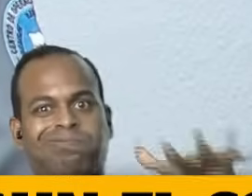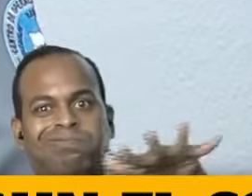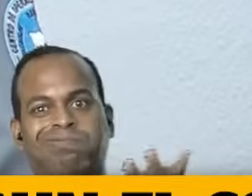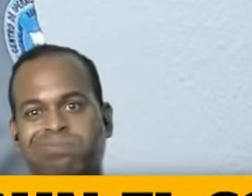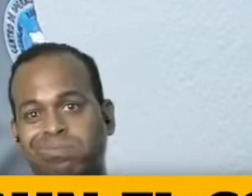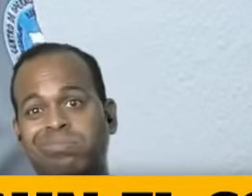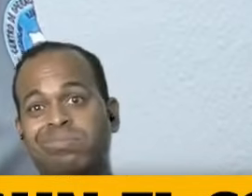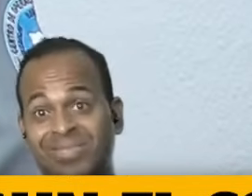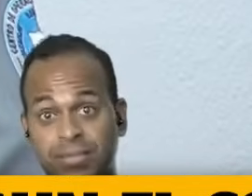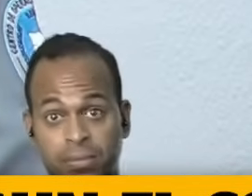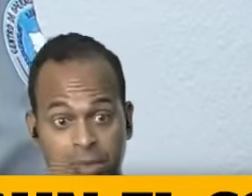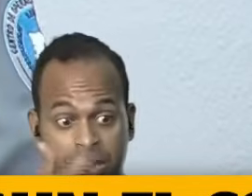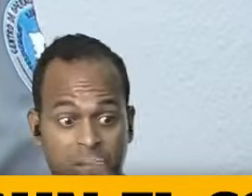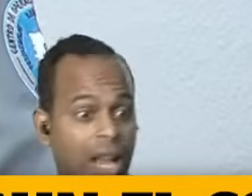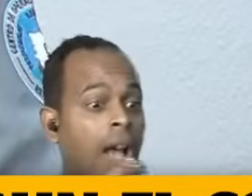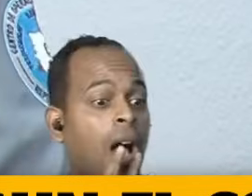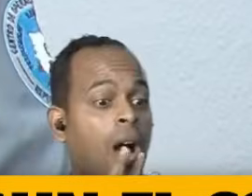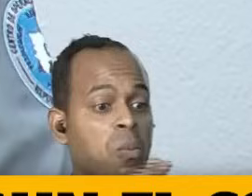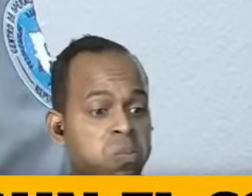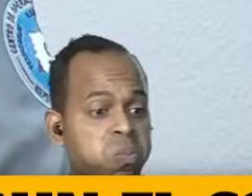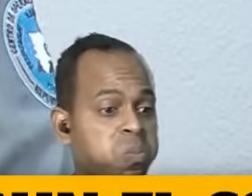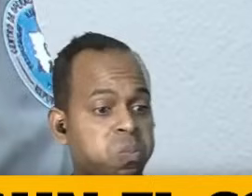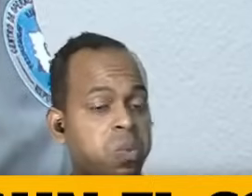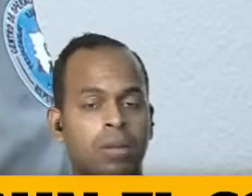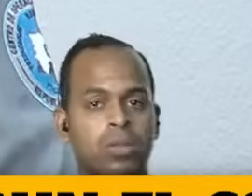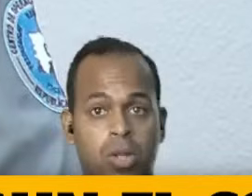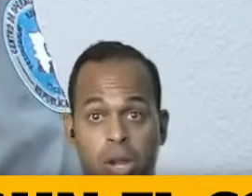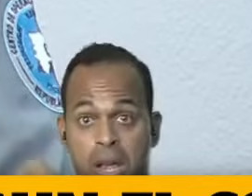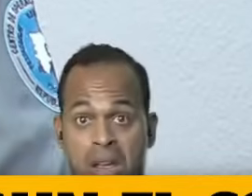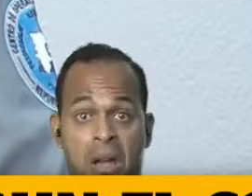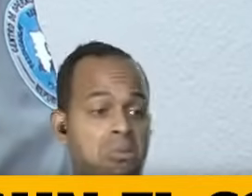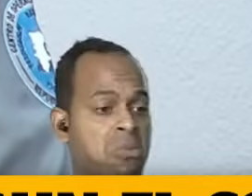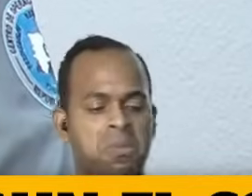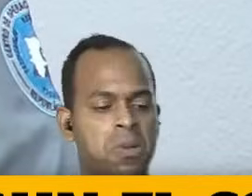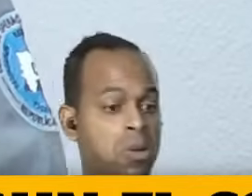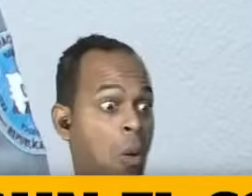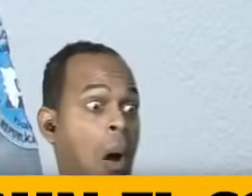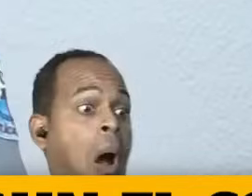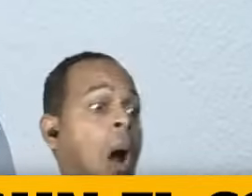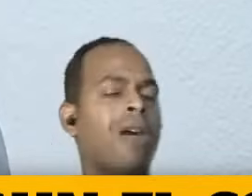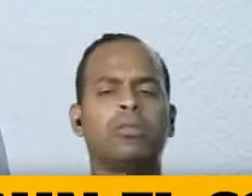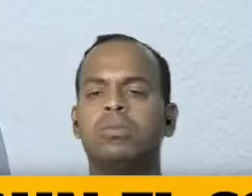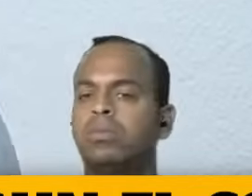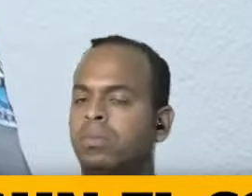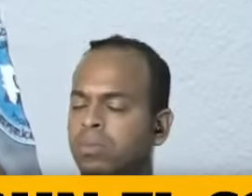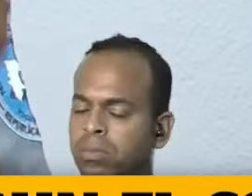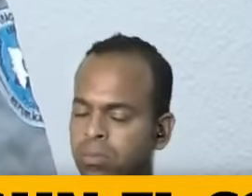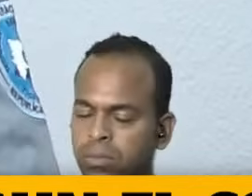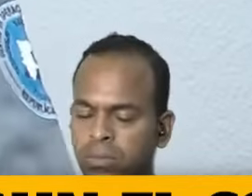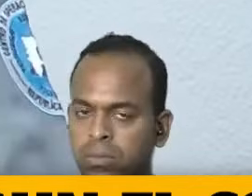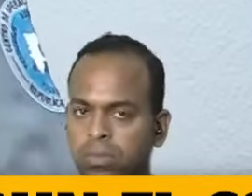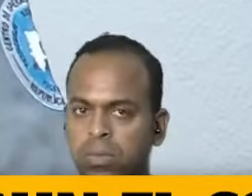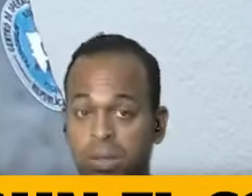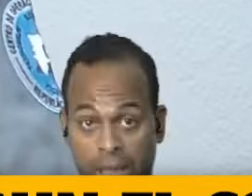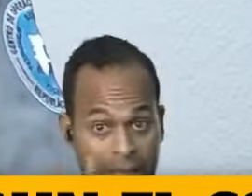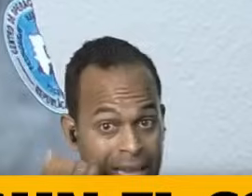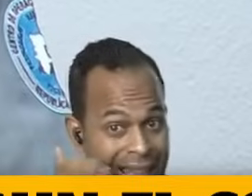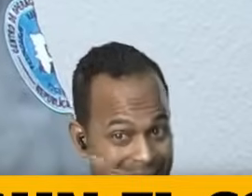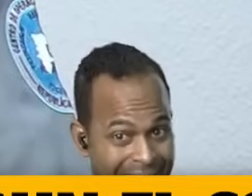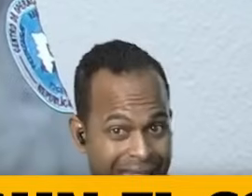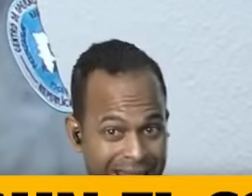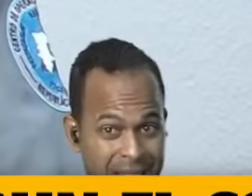cañadas, ya sea en vehículos a pies, es un momento importante. Cualquier situación que se le pueda presentar, llamar al 911, llamar